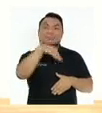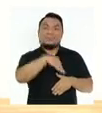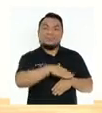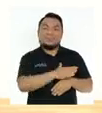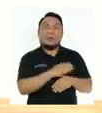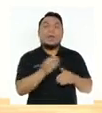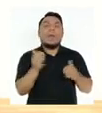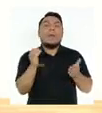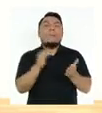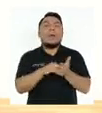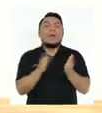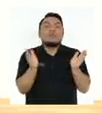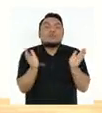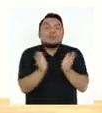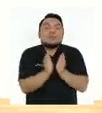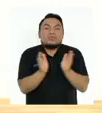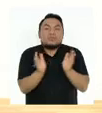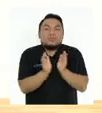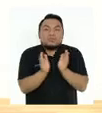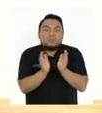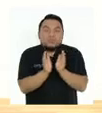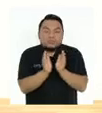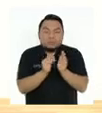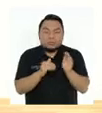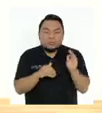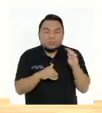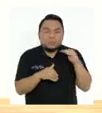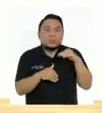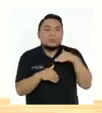o más chiquito.